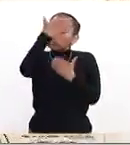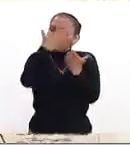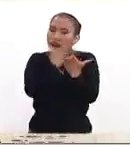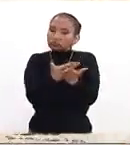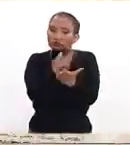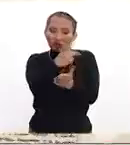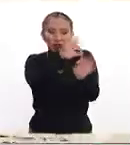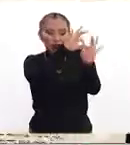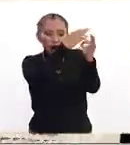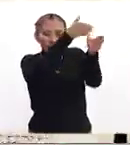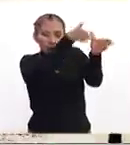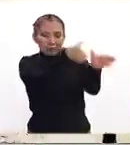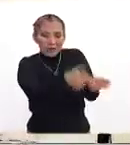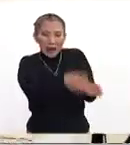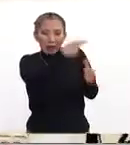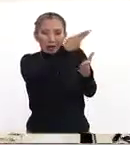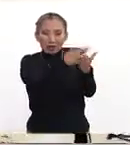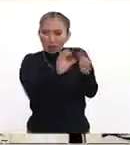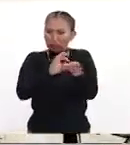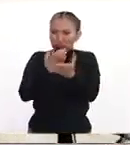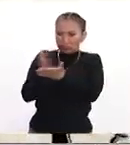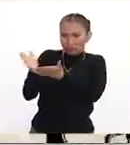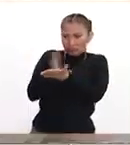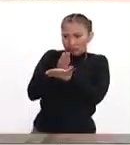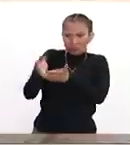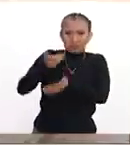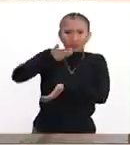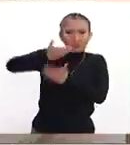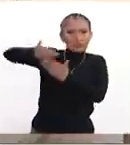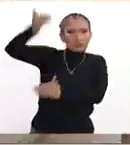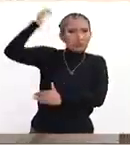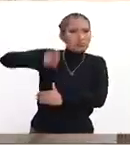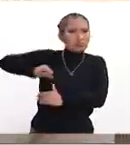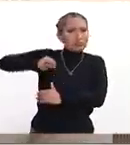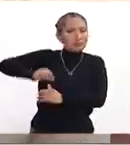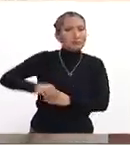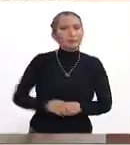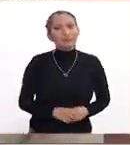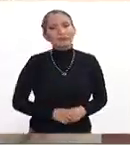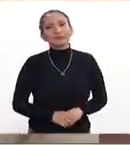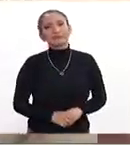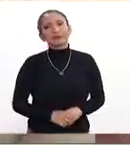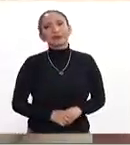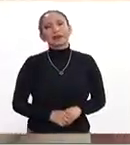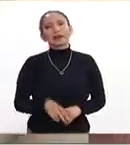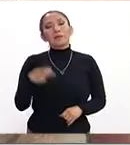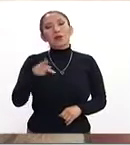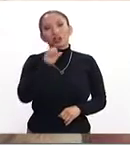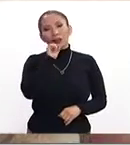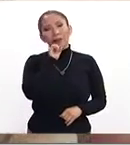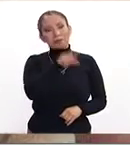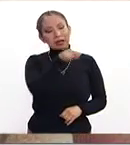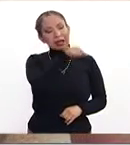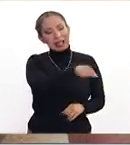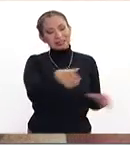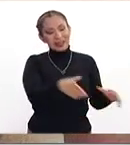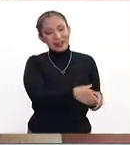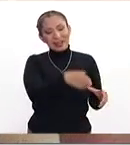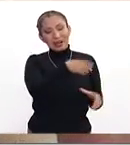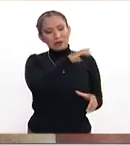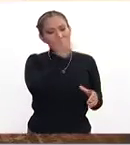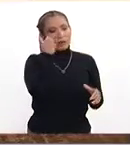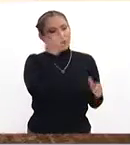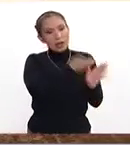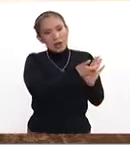estética que realmente se separó de las ideas de la Escuela Mexicana de Pintura. Pero además marcaron, Javier Aranda, toda